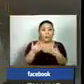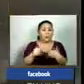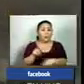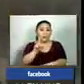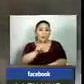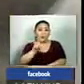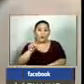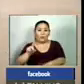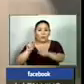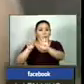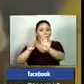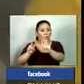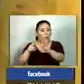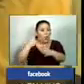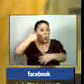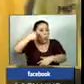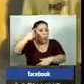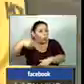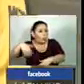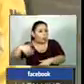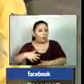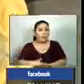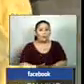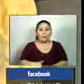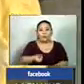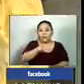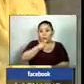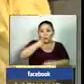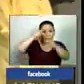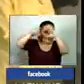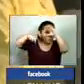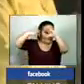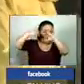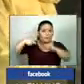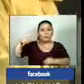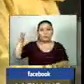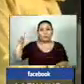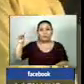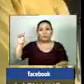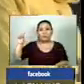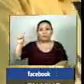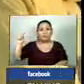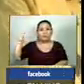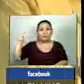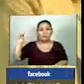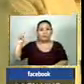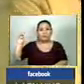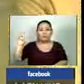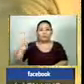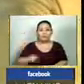son personas en estado grave o crítico. Con imágenes y reporte de Néstor Hernández, Noticiero Hechos.